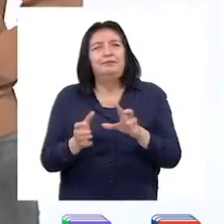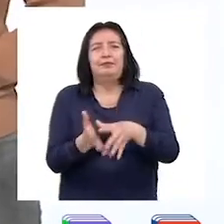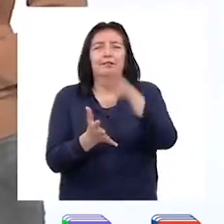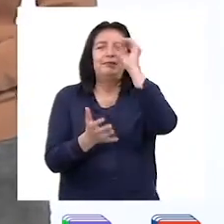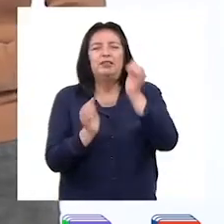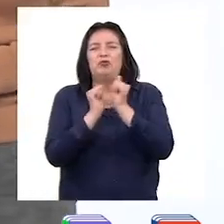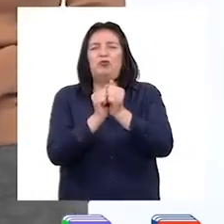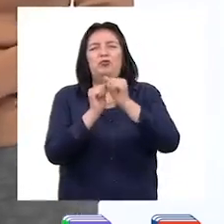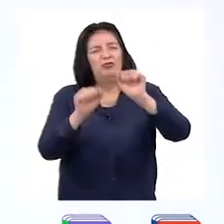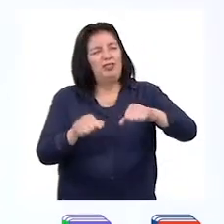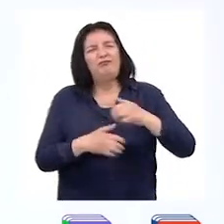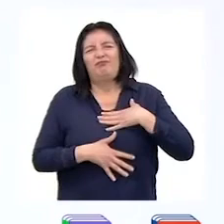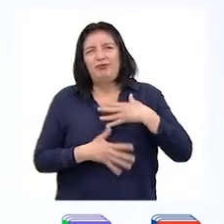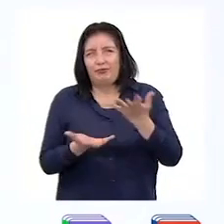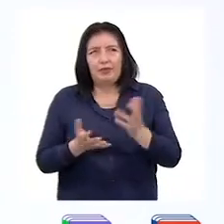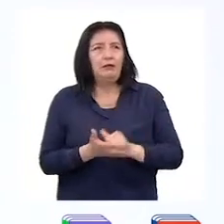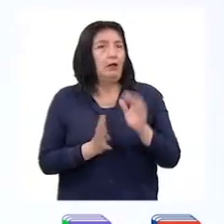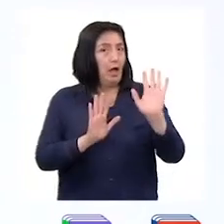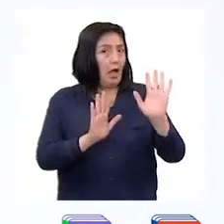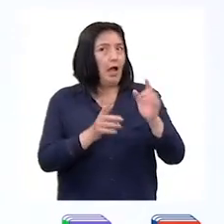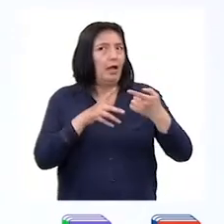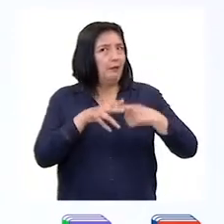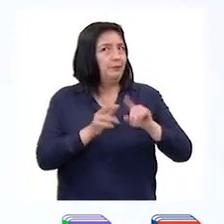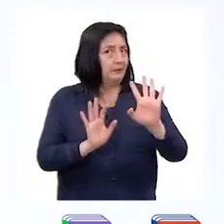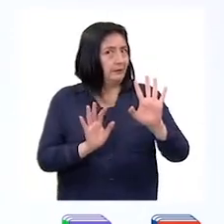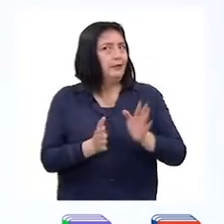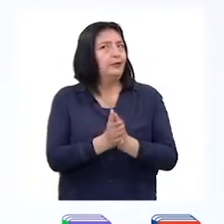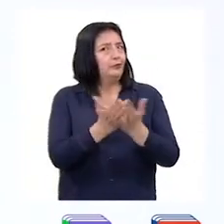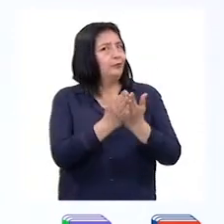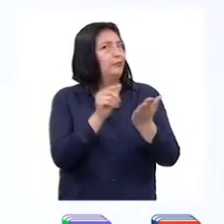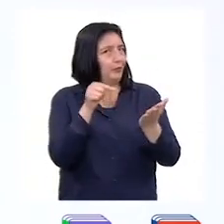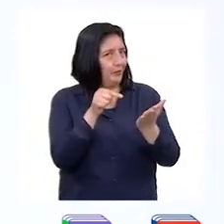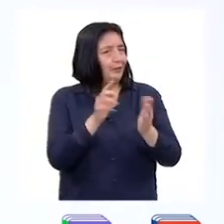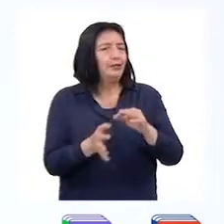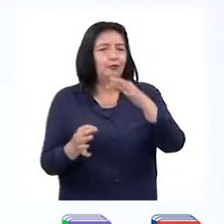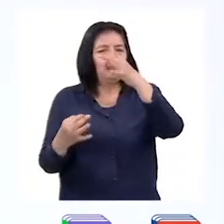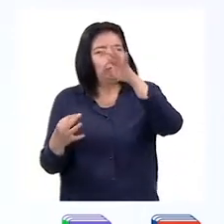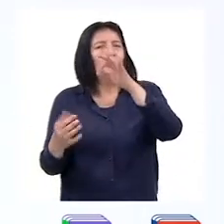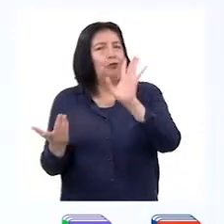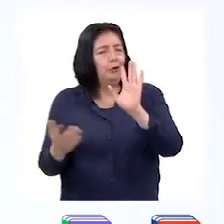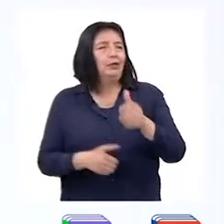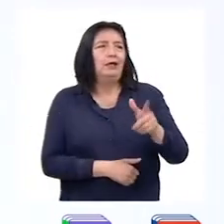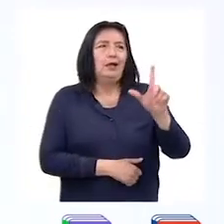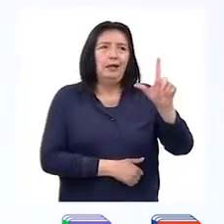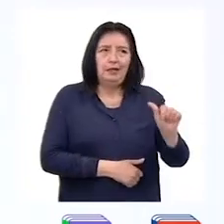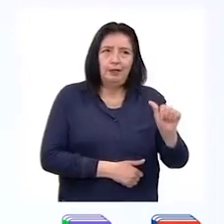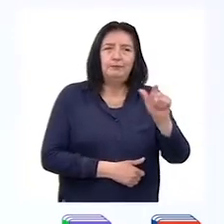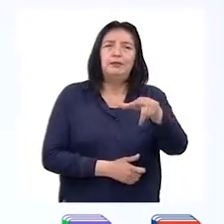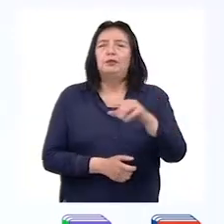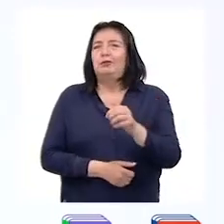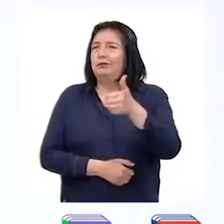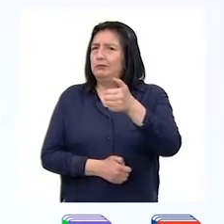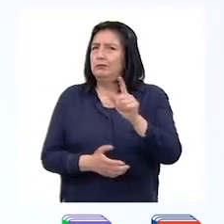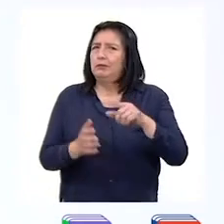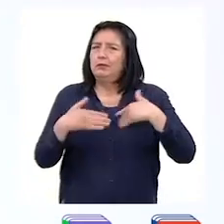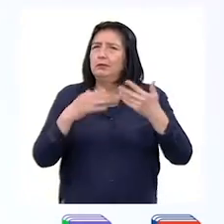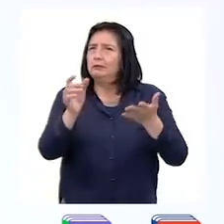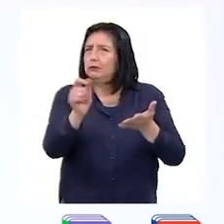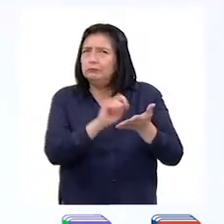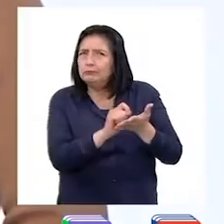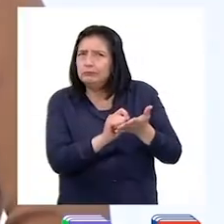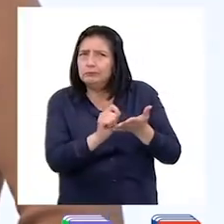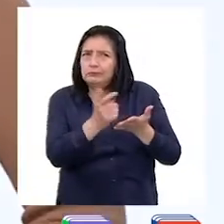juntos y pasarlo mucho mejor. Antes de comenzar, tengan a la mano sus cuadernos, sus hojas de papel, un lápiz o lapicero que les sirva para tomar